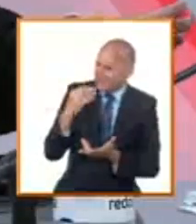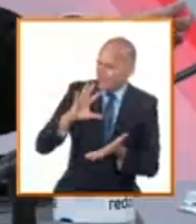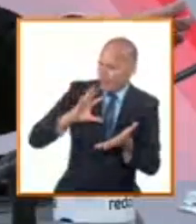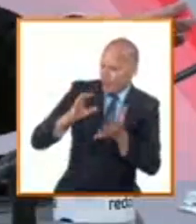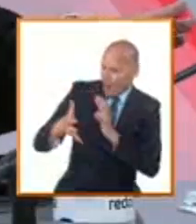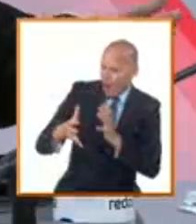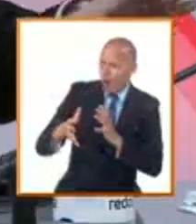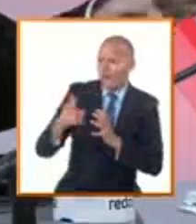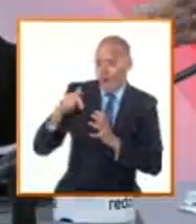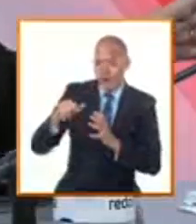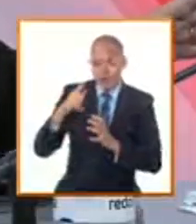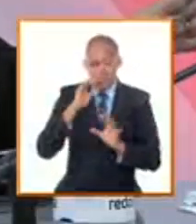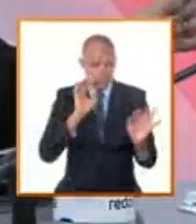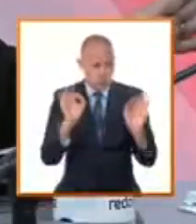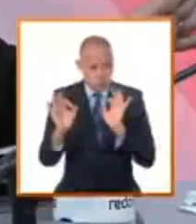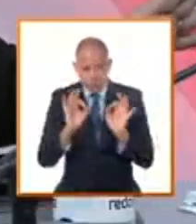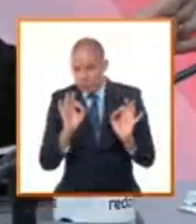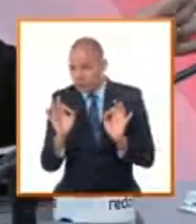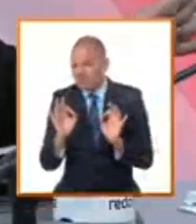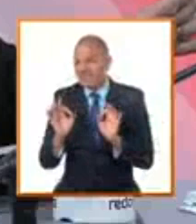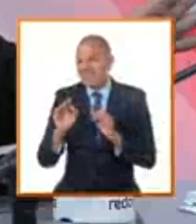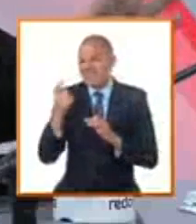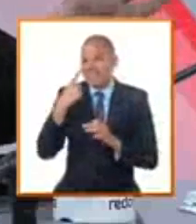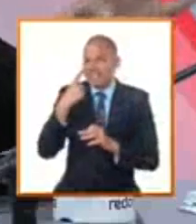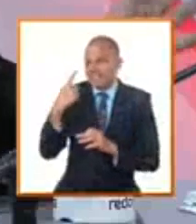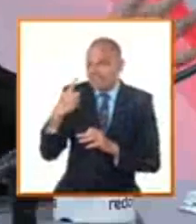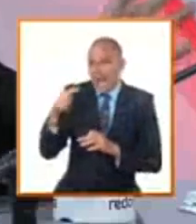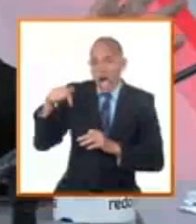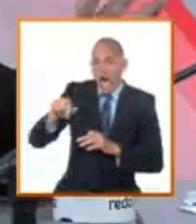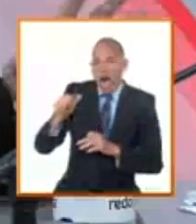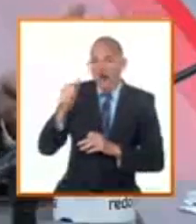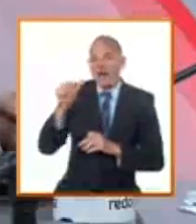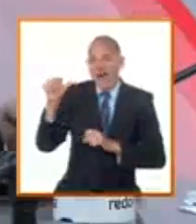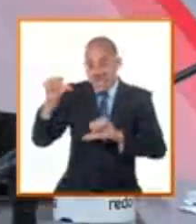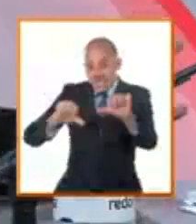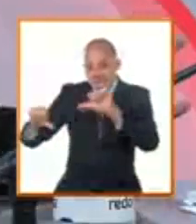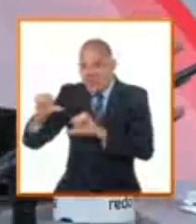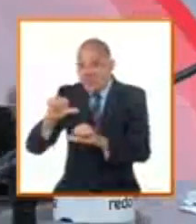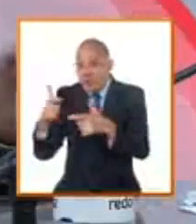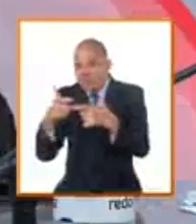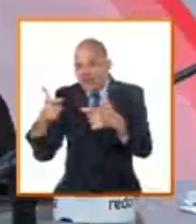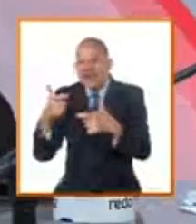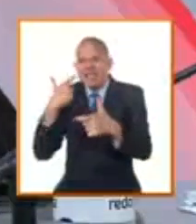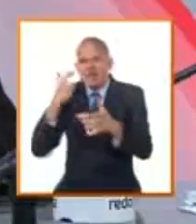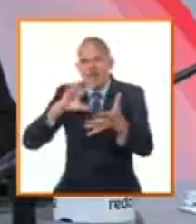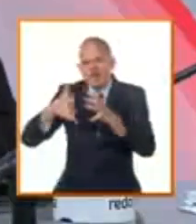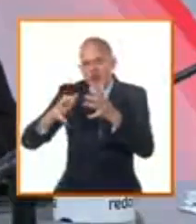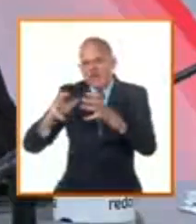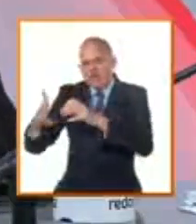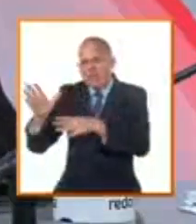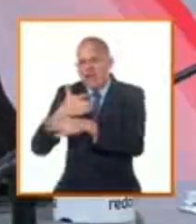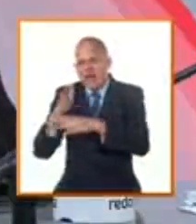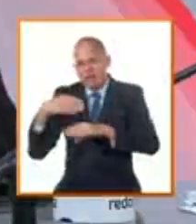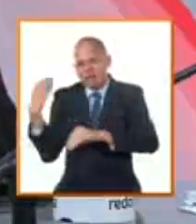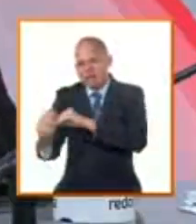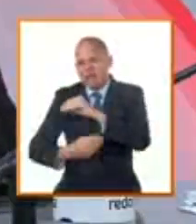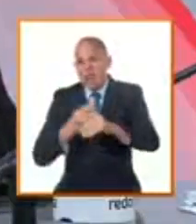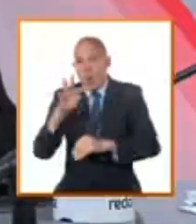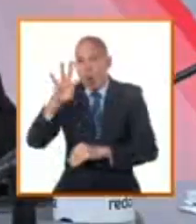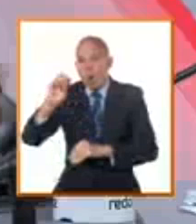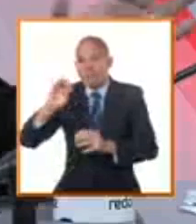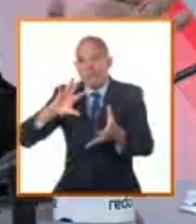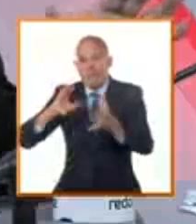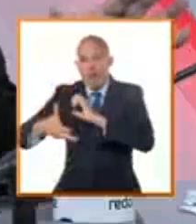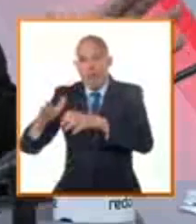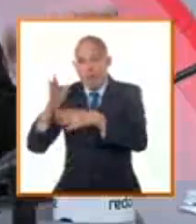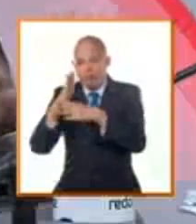usted explicaba. 40 tipos de cannabis sintético da la medida de cómo se complejiza toda esta batalla,